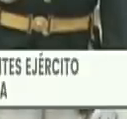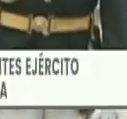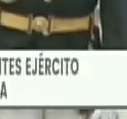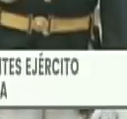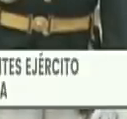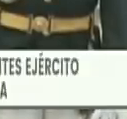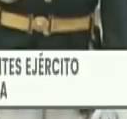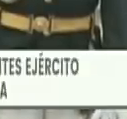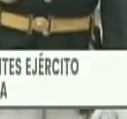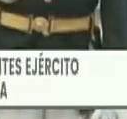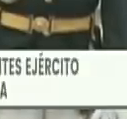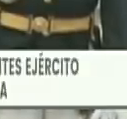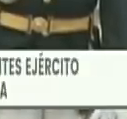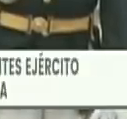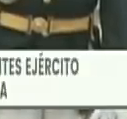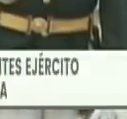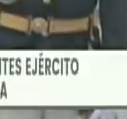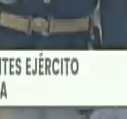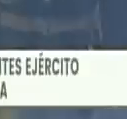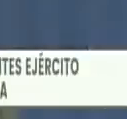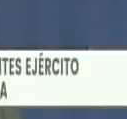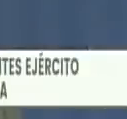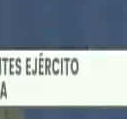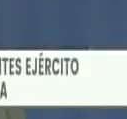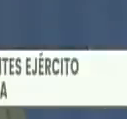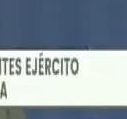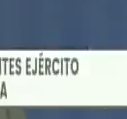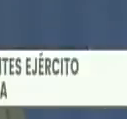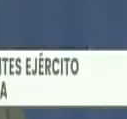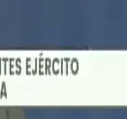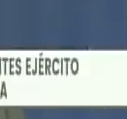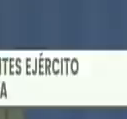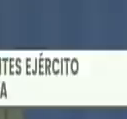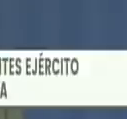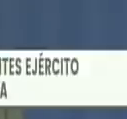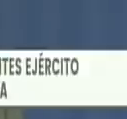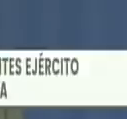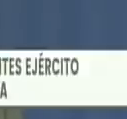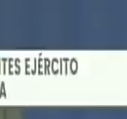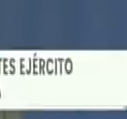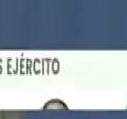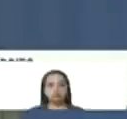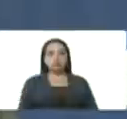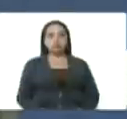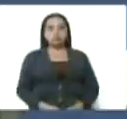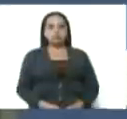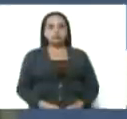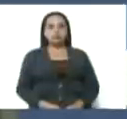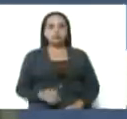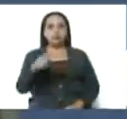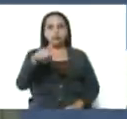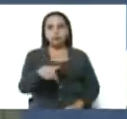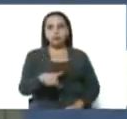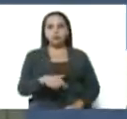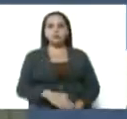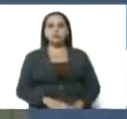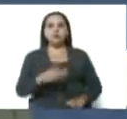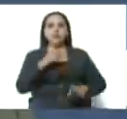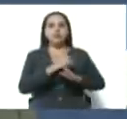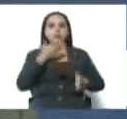muy bien general serrano urdaneta hoy tengo que